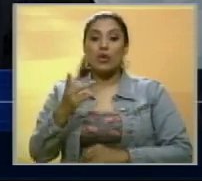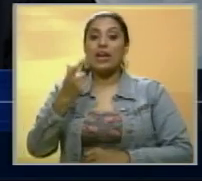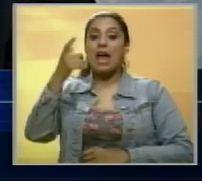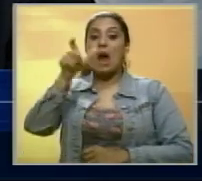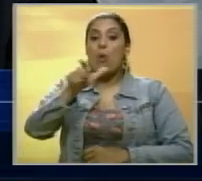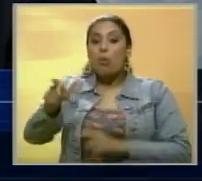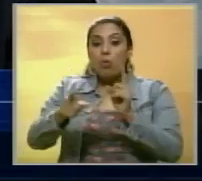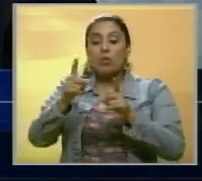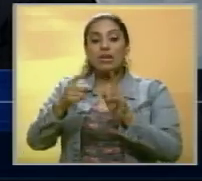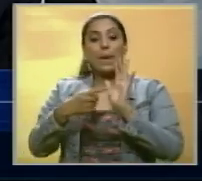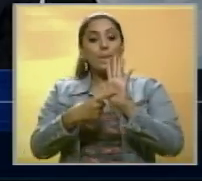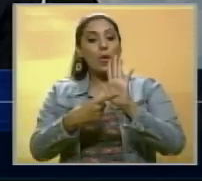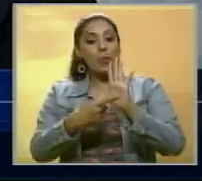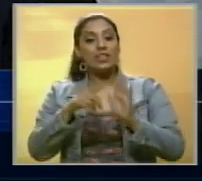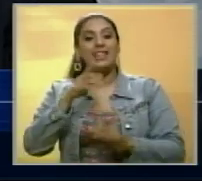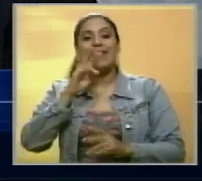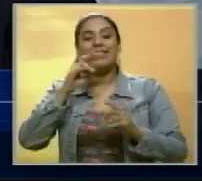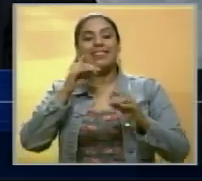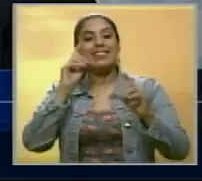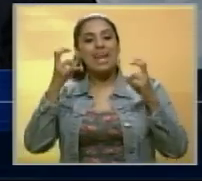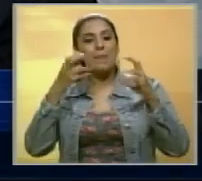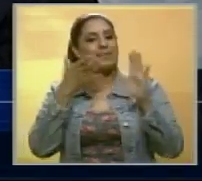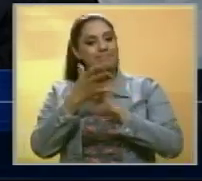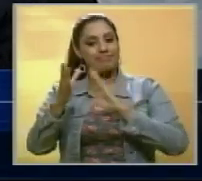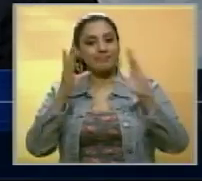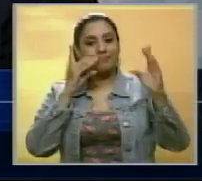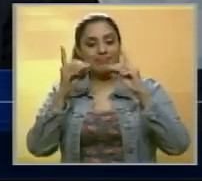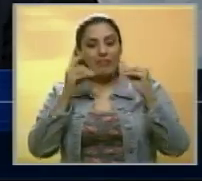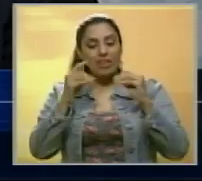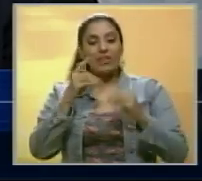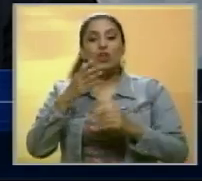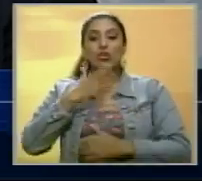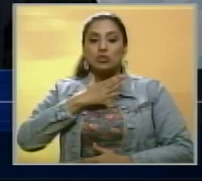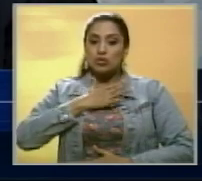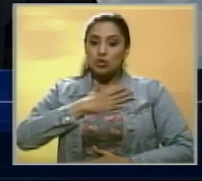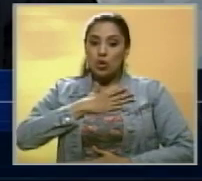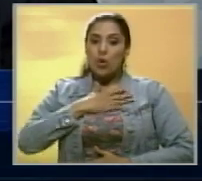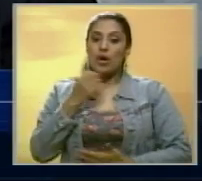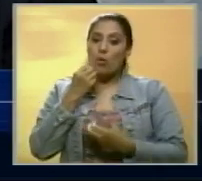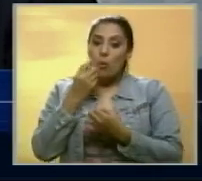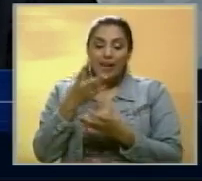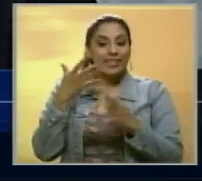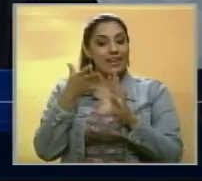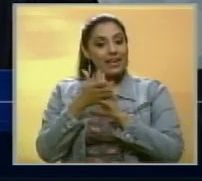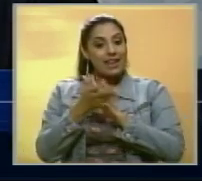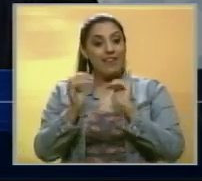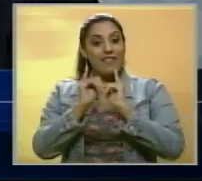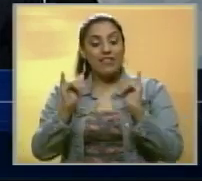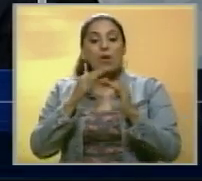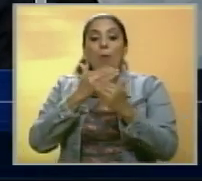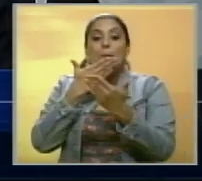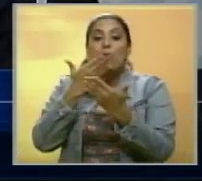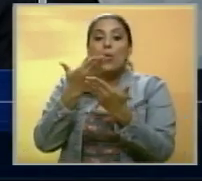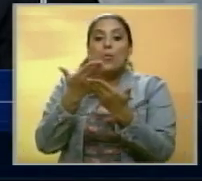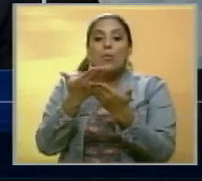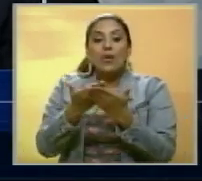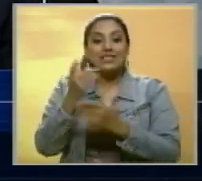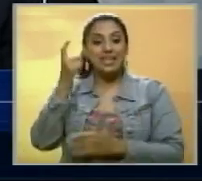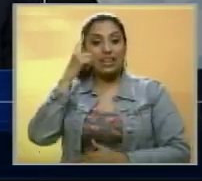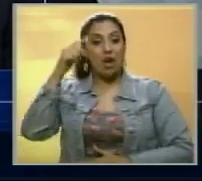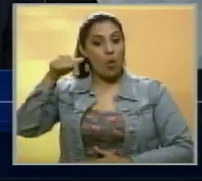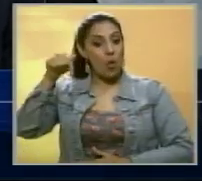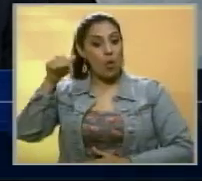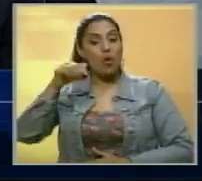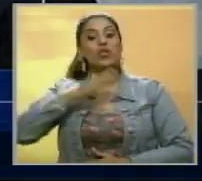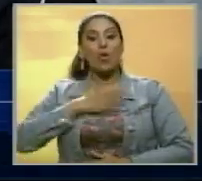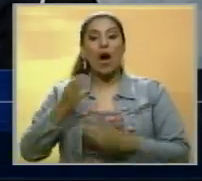los planteamientos que yo traigo hoy es el tema del diálogo. Y quiero poner todos los antecedentes para terminar en las propuestas que yo el día de hoy